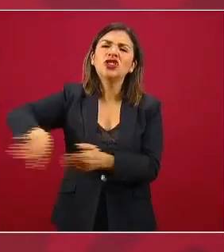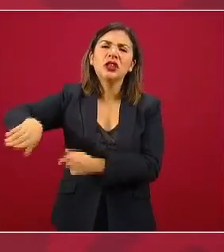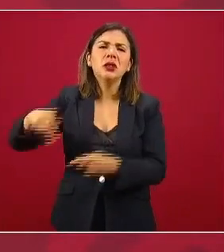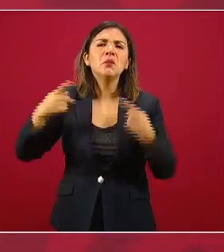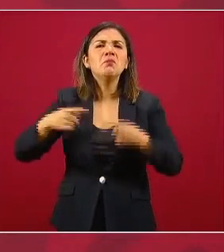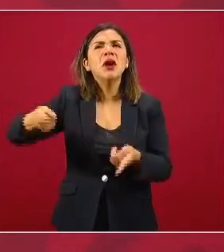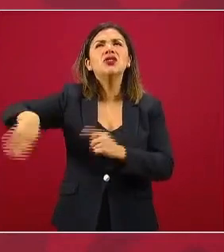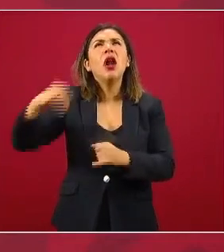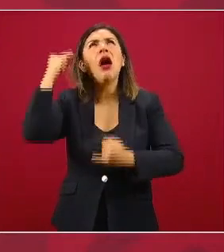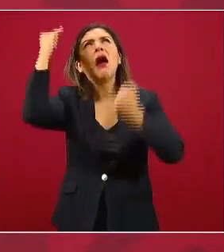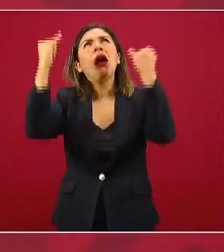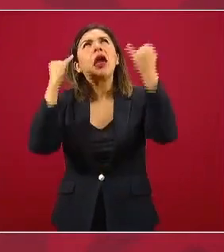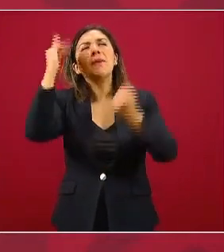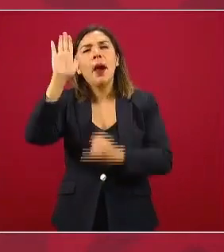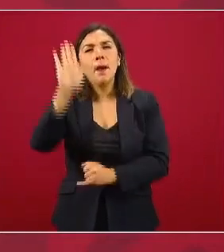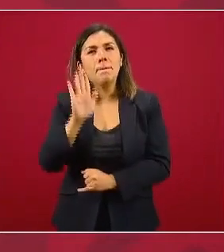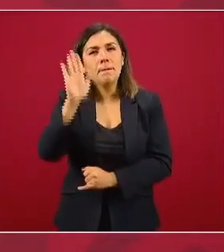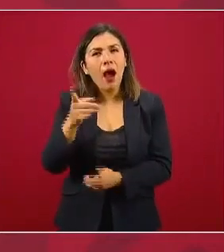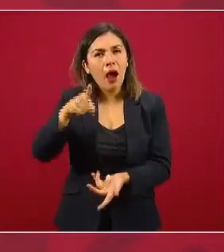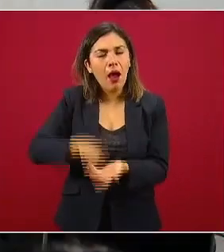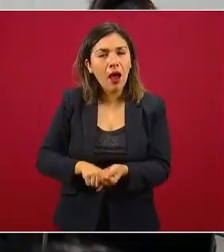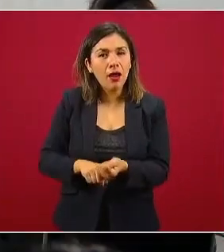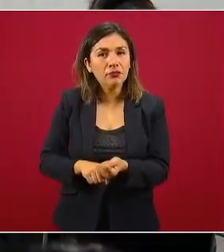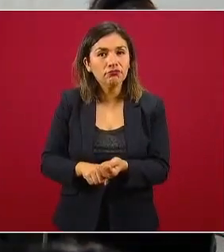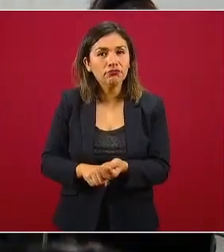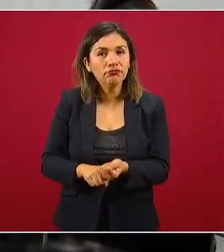ciudadanos imaginarios.